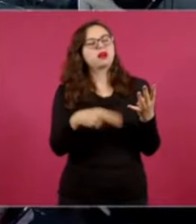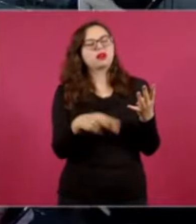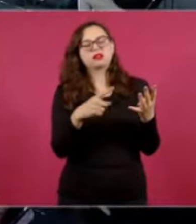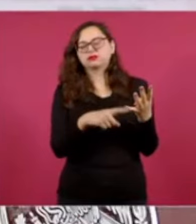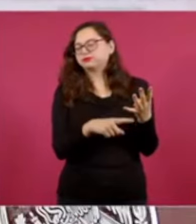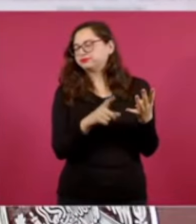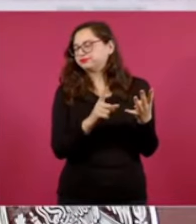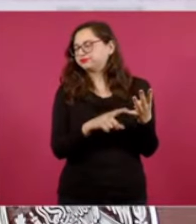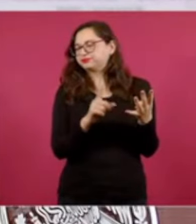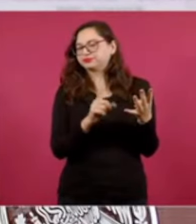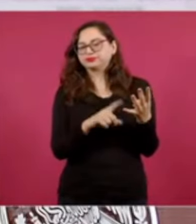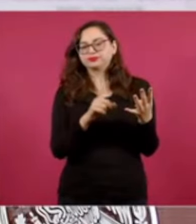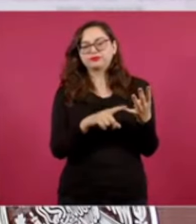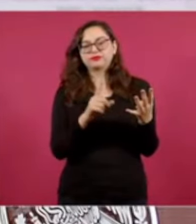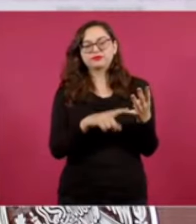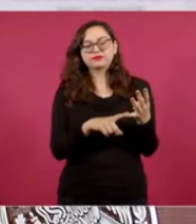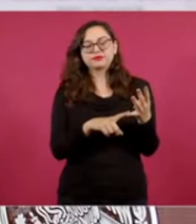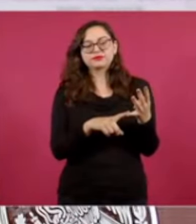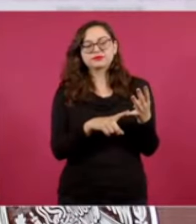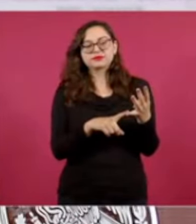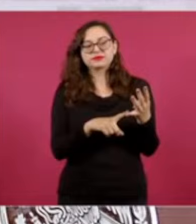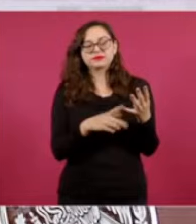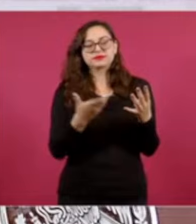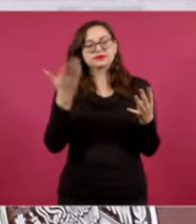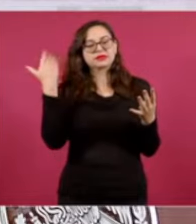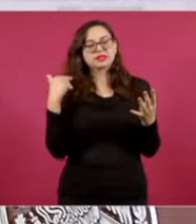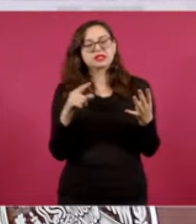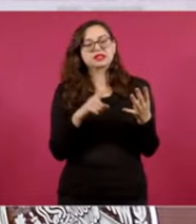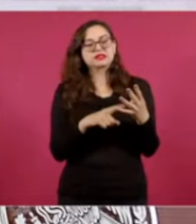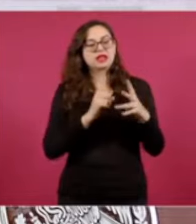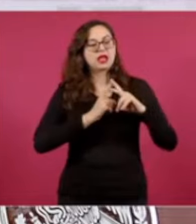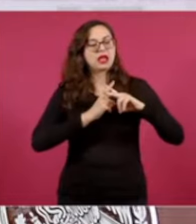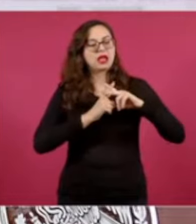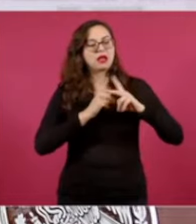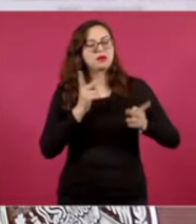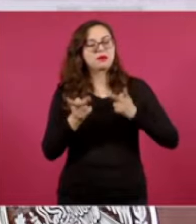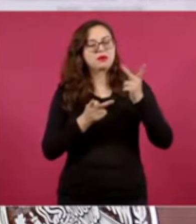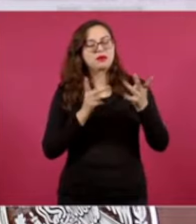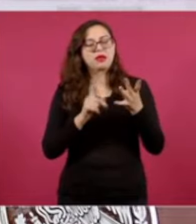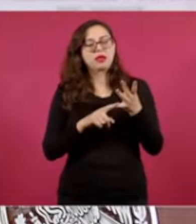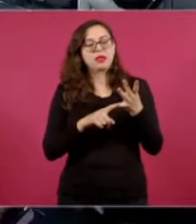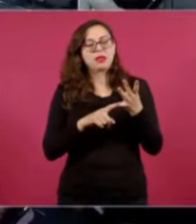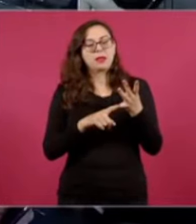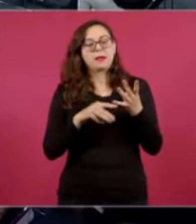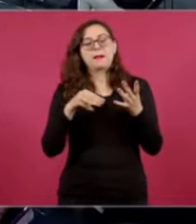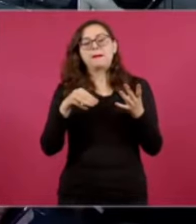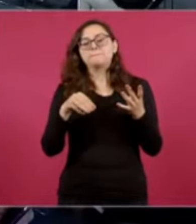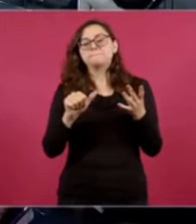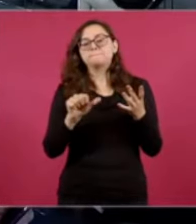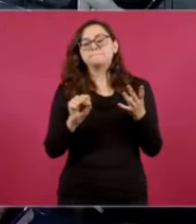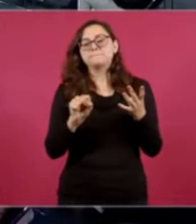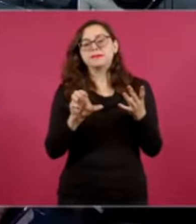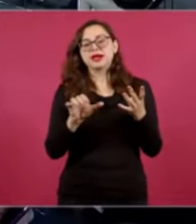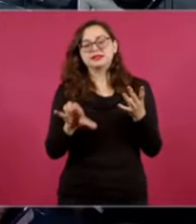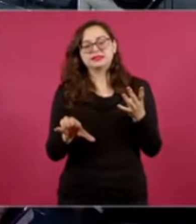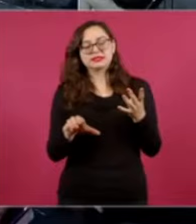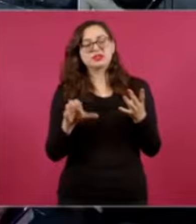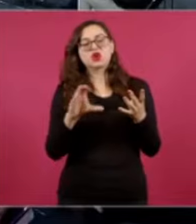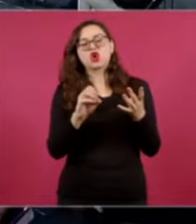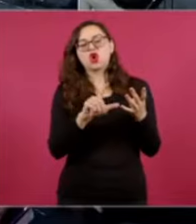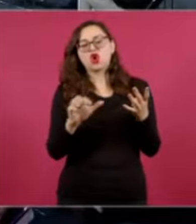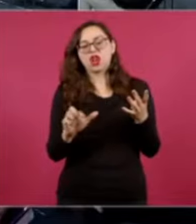el que hacía las encuestas, donde estaban empatados? Massive Caller. Massive Caller. Todos esos los